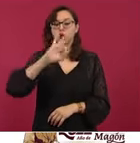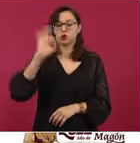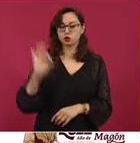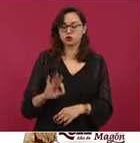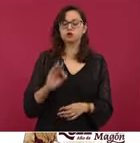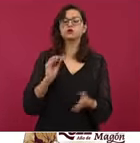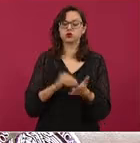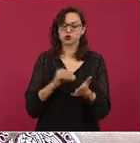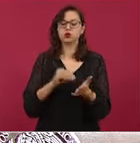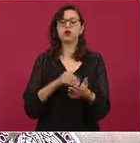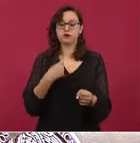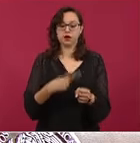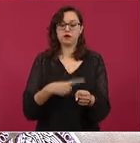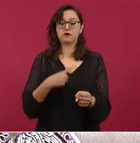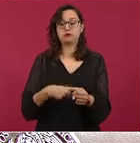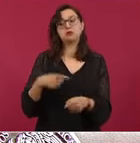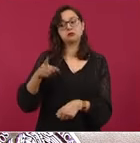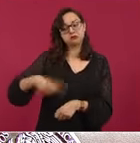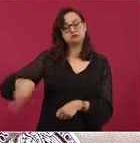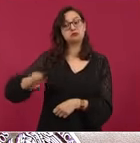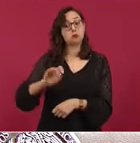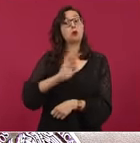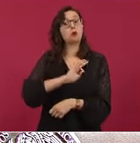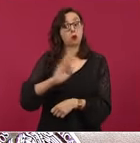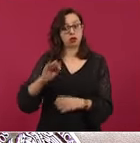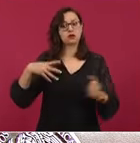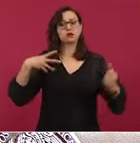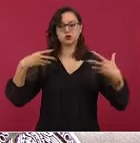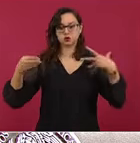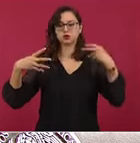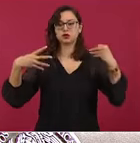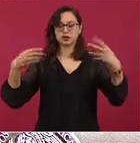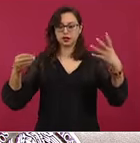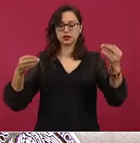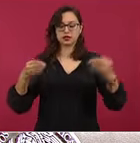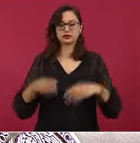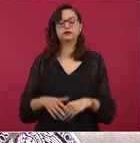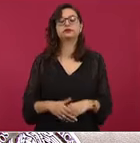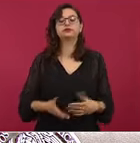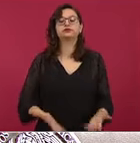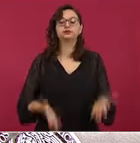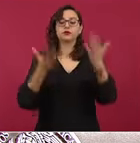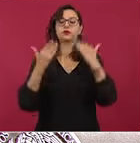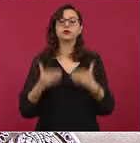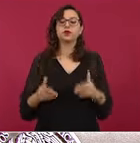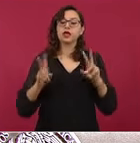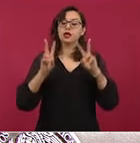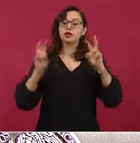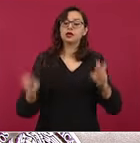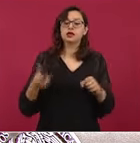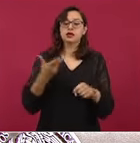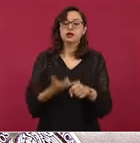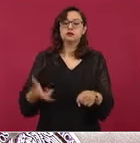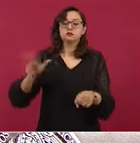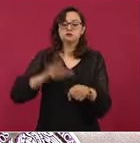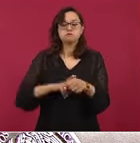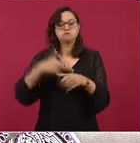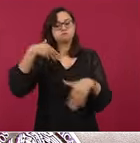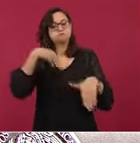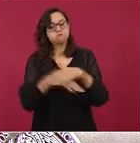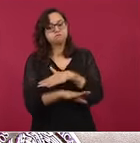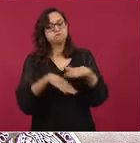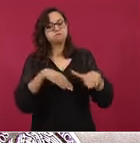momento están enfermas y pudieran contagiar. Respecto a la hospitalización, de la misma manera, como lo hemos ido comentando en